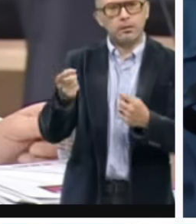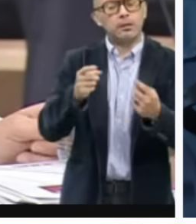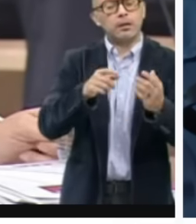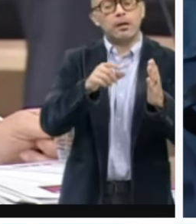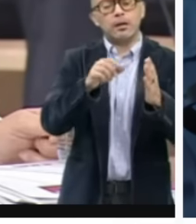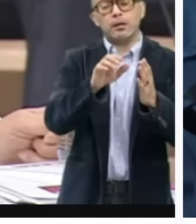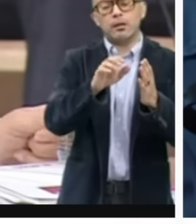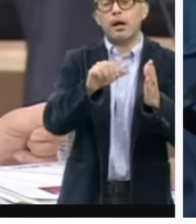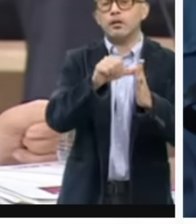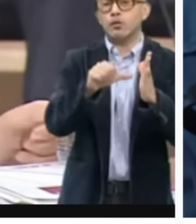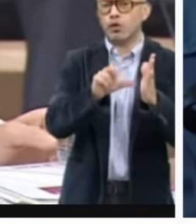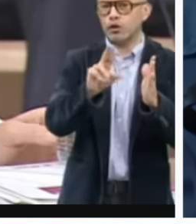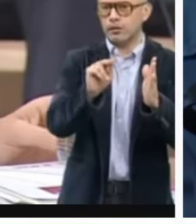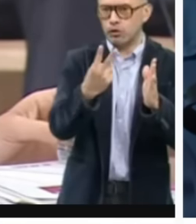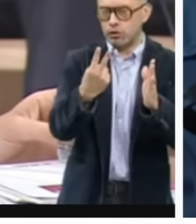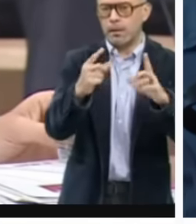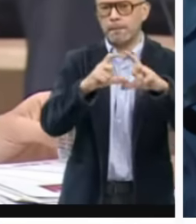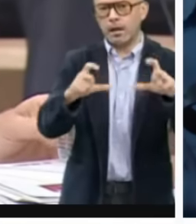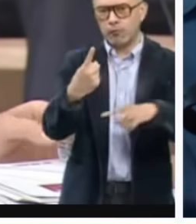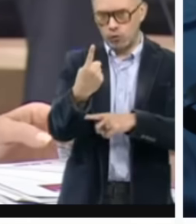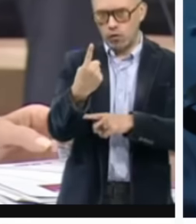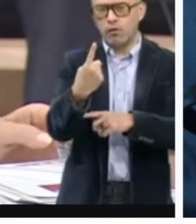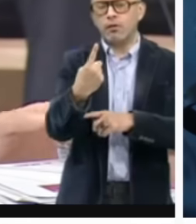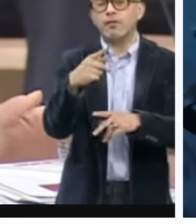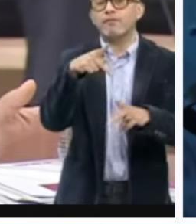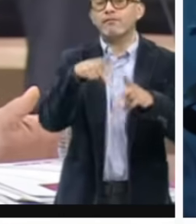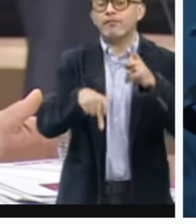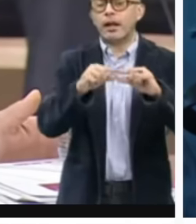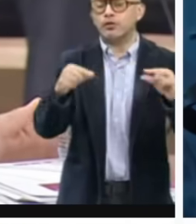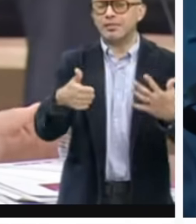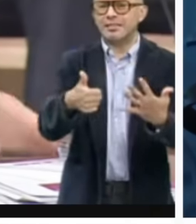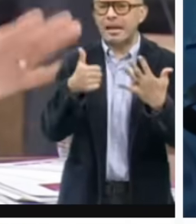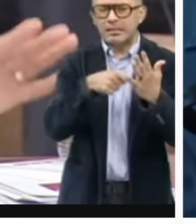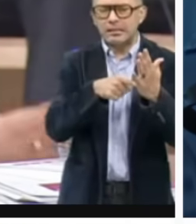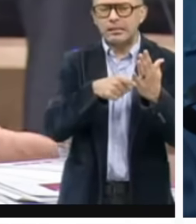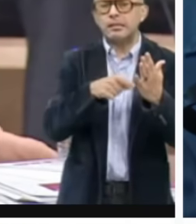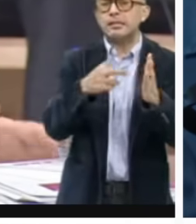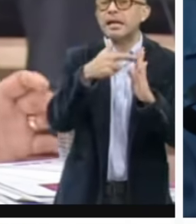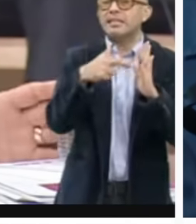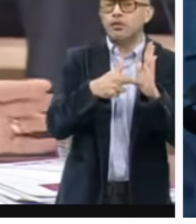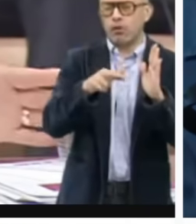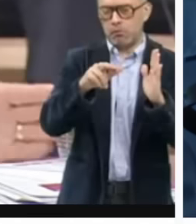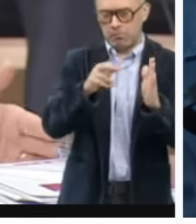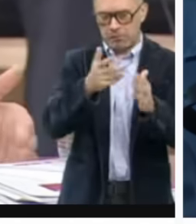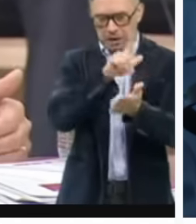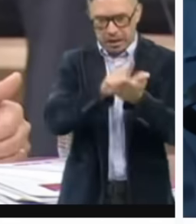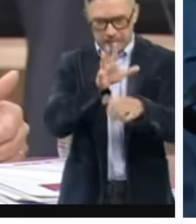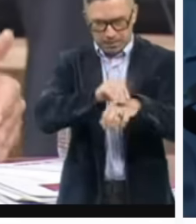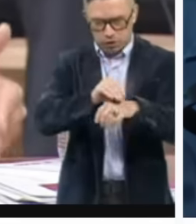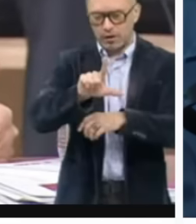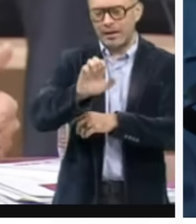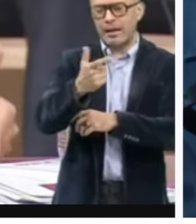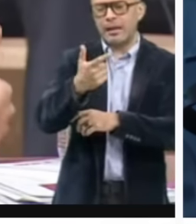el artículo 82, párrafo 1, fracción 6. Y a partir de eso, yo creo que no nos están